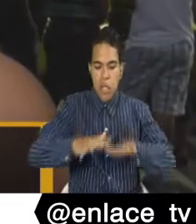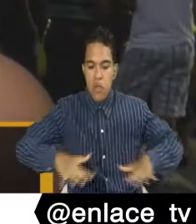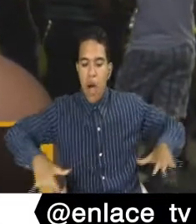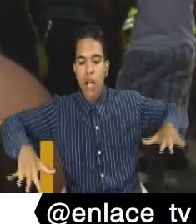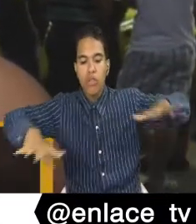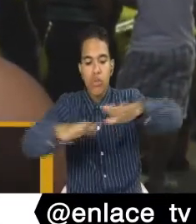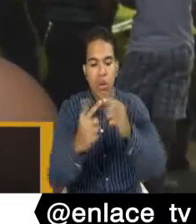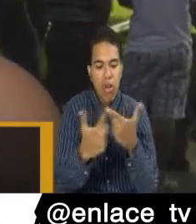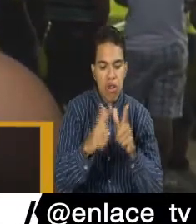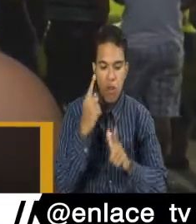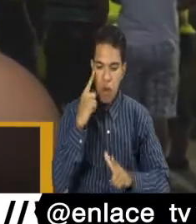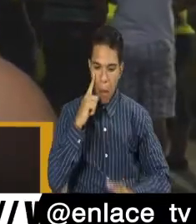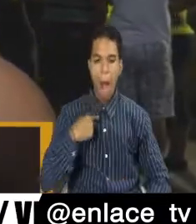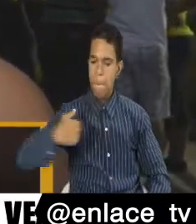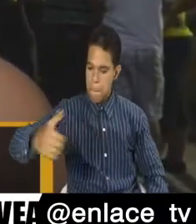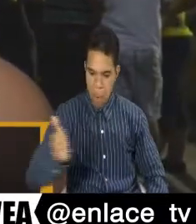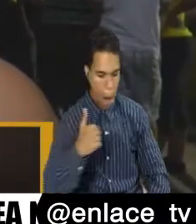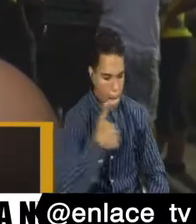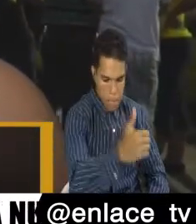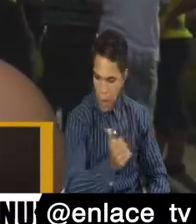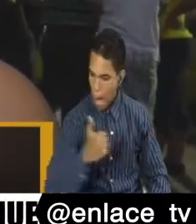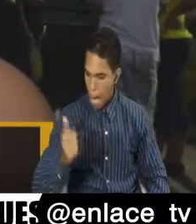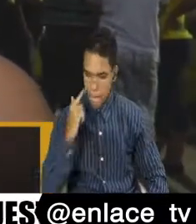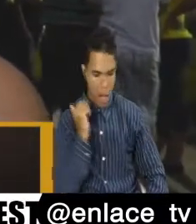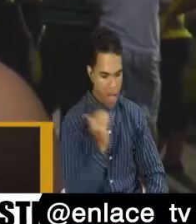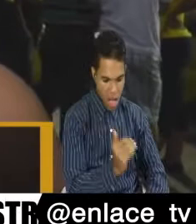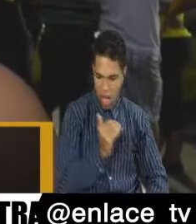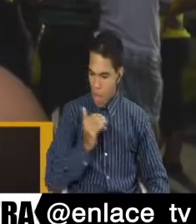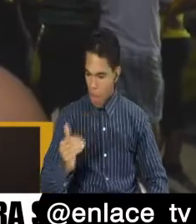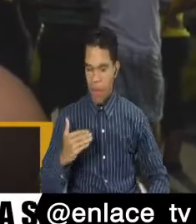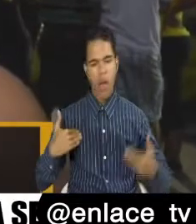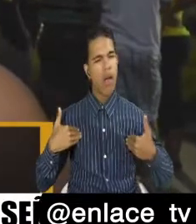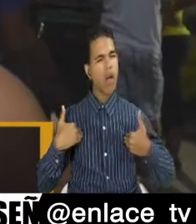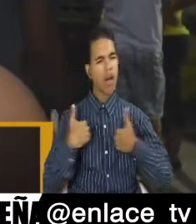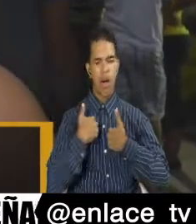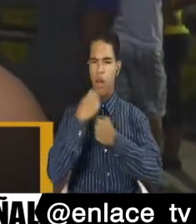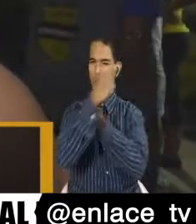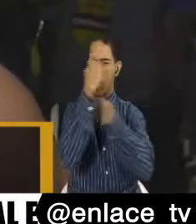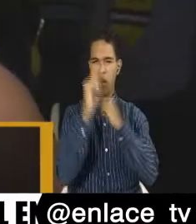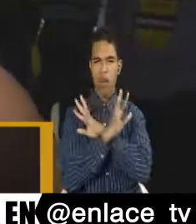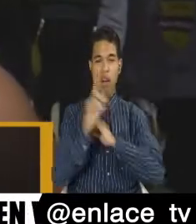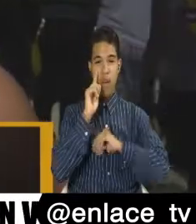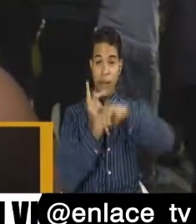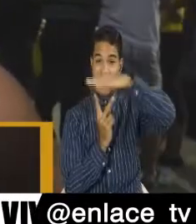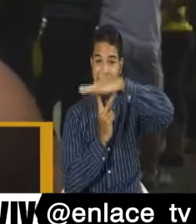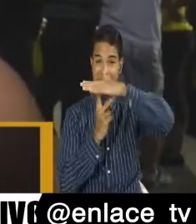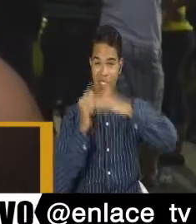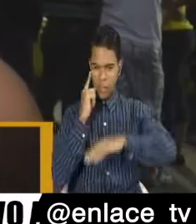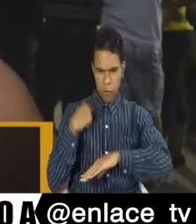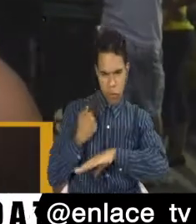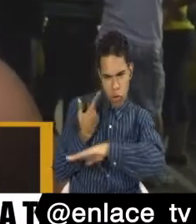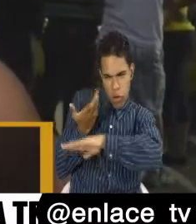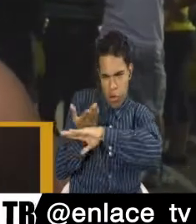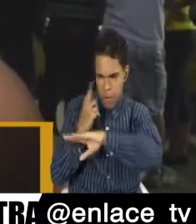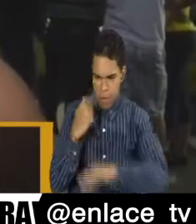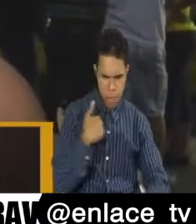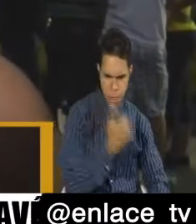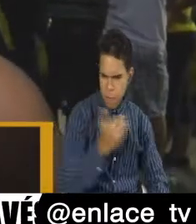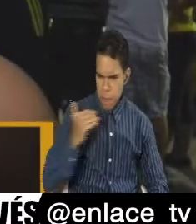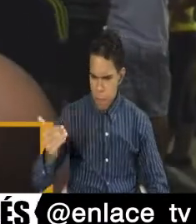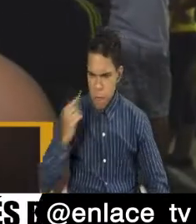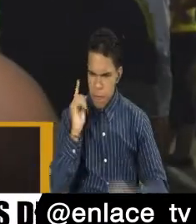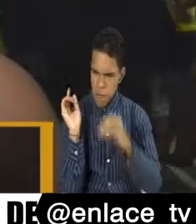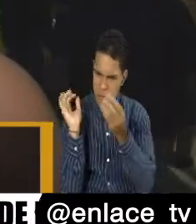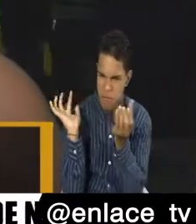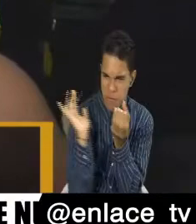y a veces excedimos eso, pero creo que el desgaste fue masivo. El segundo tiempo salimos a proponerles, salimos a apretarlos más. Sintieron el ahogo y creo